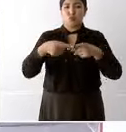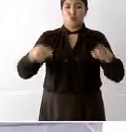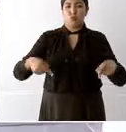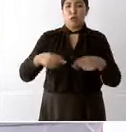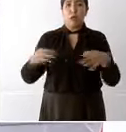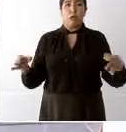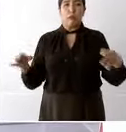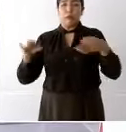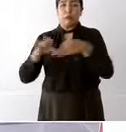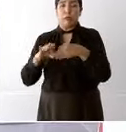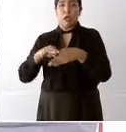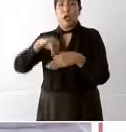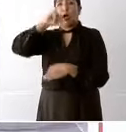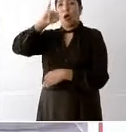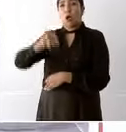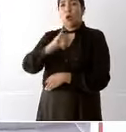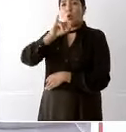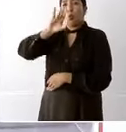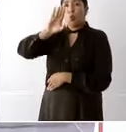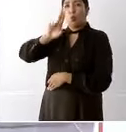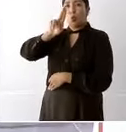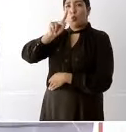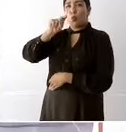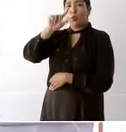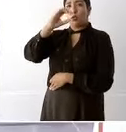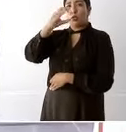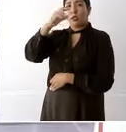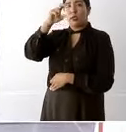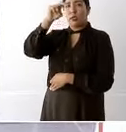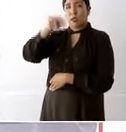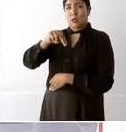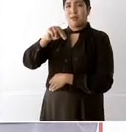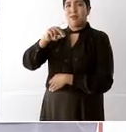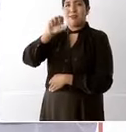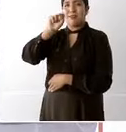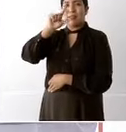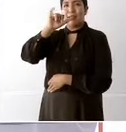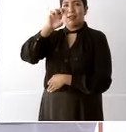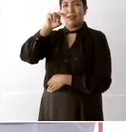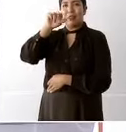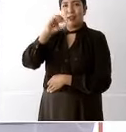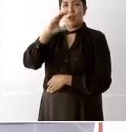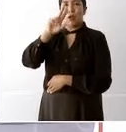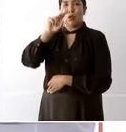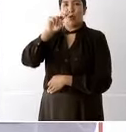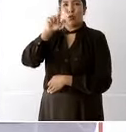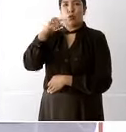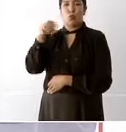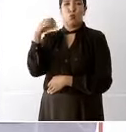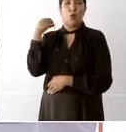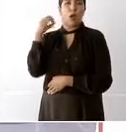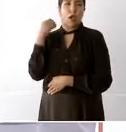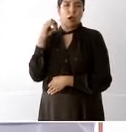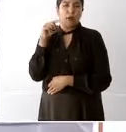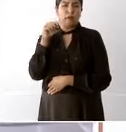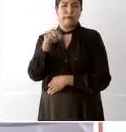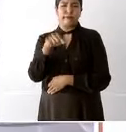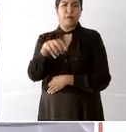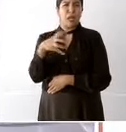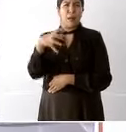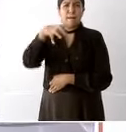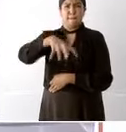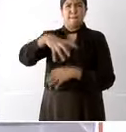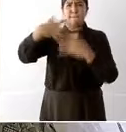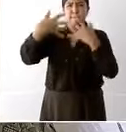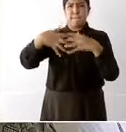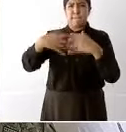Cruz y cercano al aeropuerto de Ixtepec, dentro de la zona metropolitana de Tehuantepec. El Parque de Salina Cruz cuenta con más de